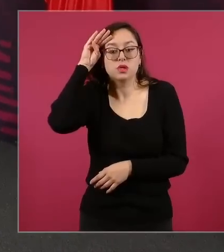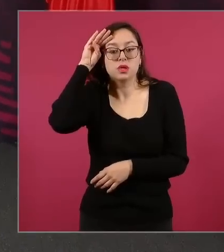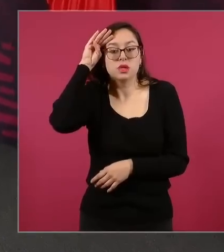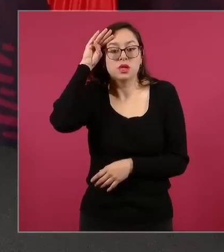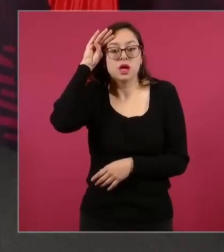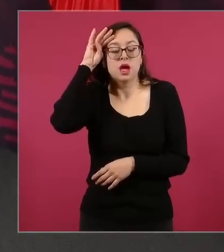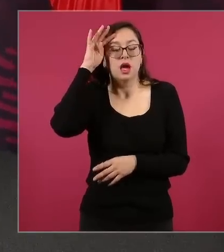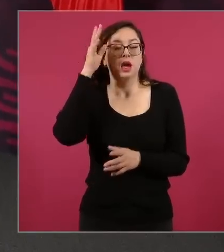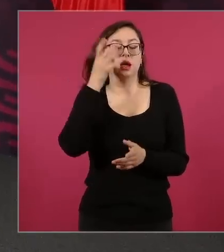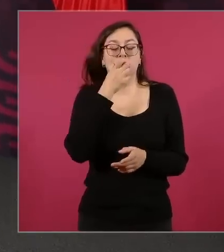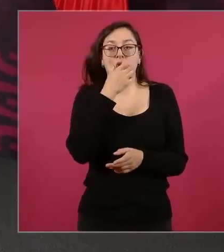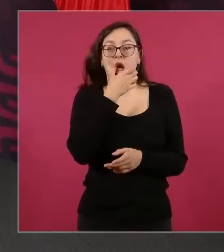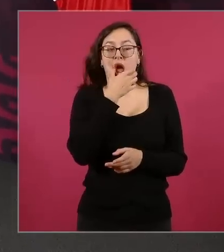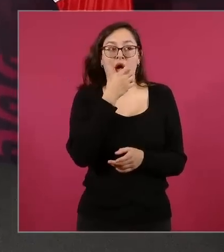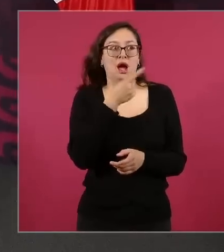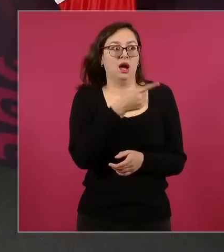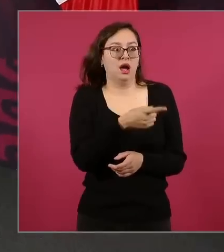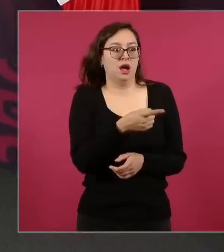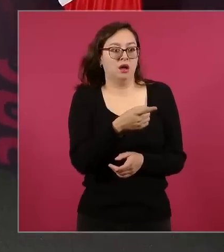o estaban esperando